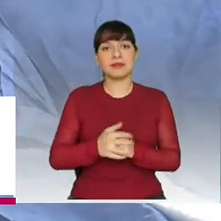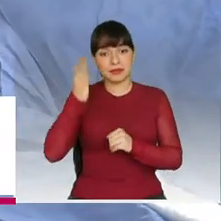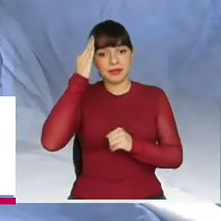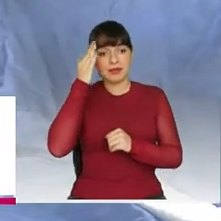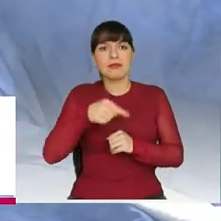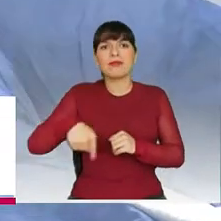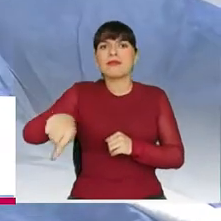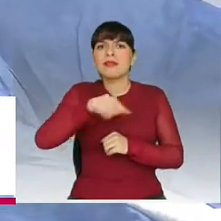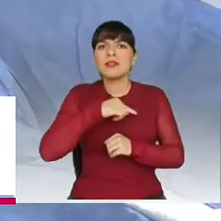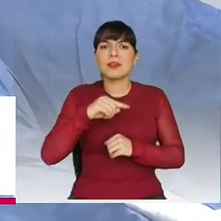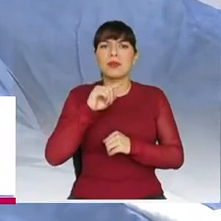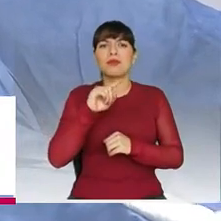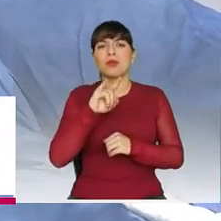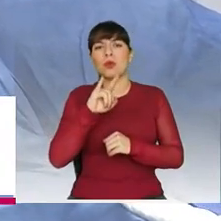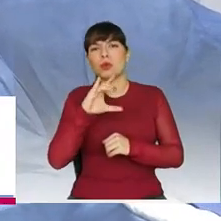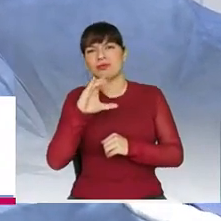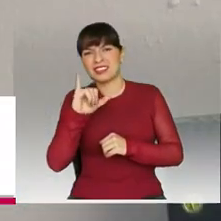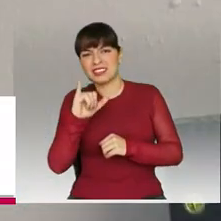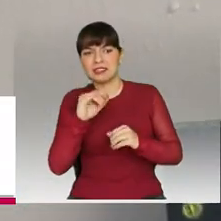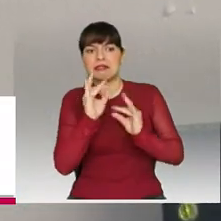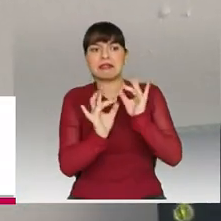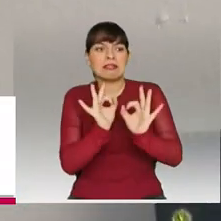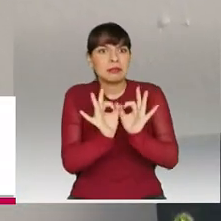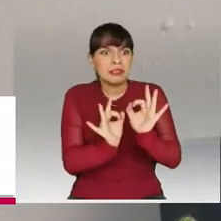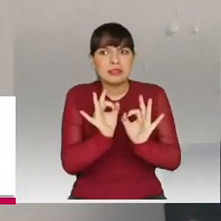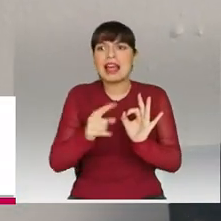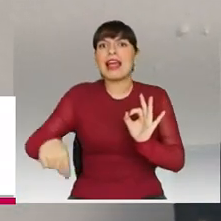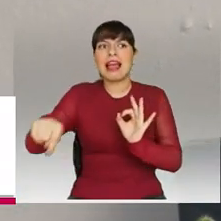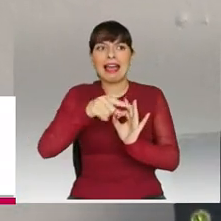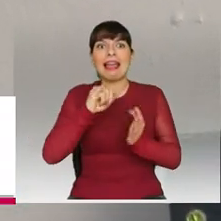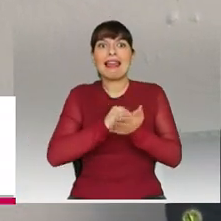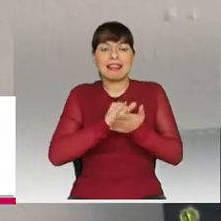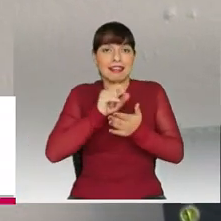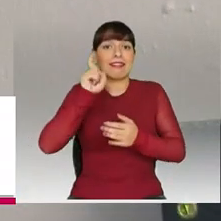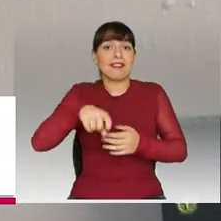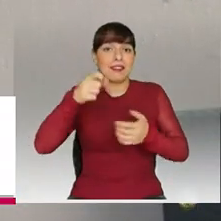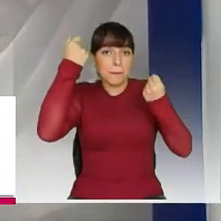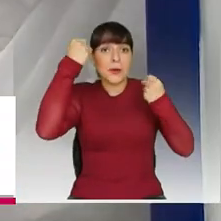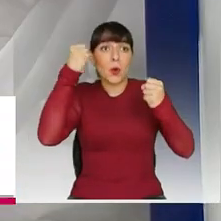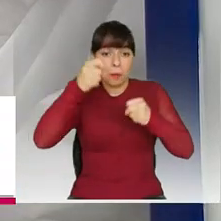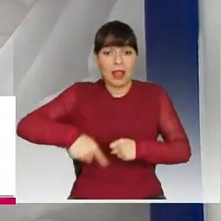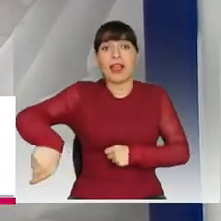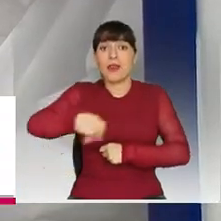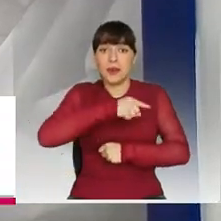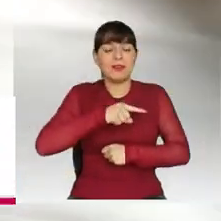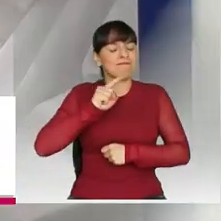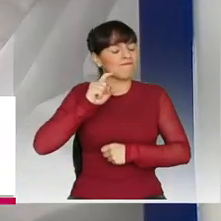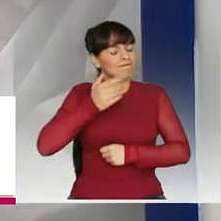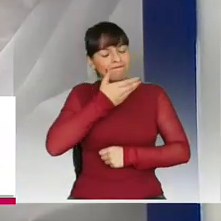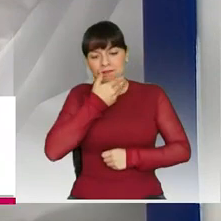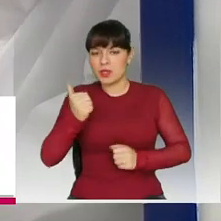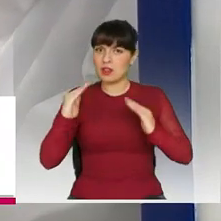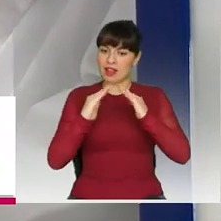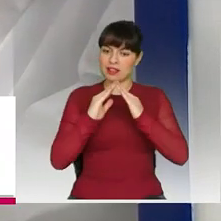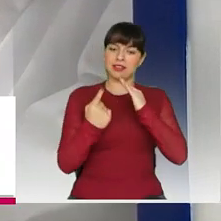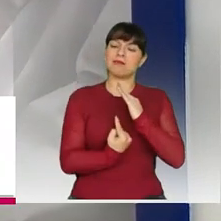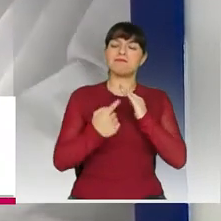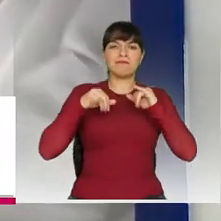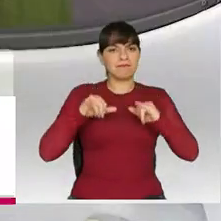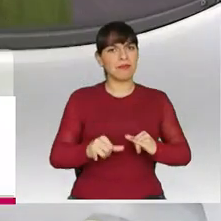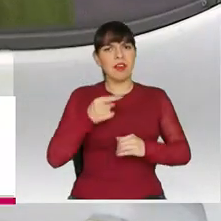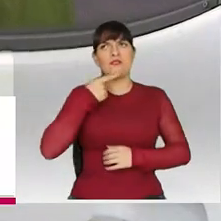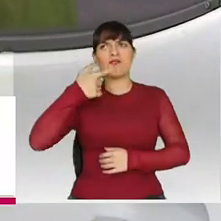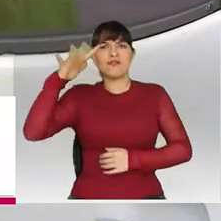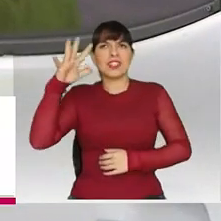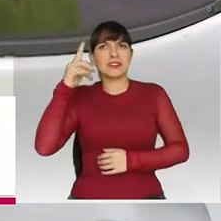de la capital del país debe preocuparle a la población en general, que debe quedarse en casa y pasar el lunes festivo como un día normal de la